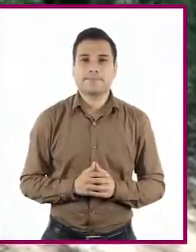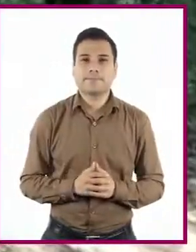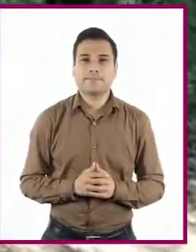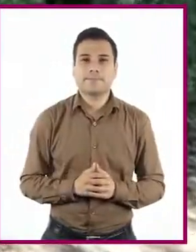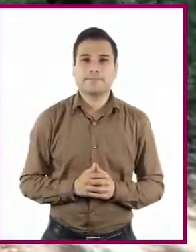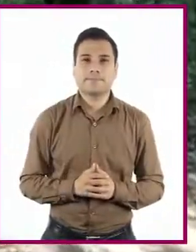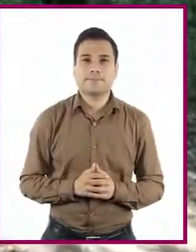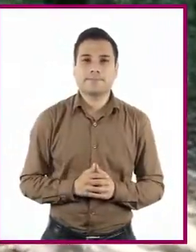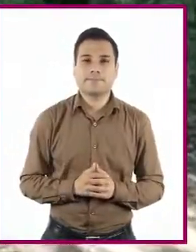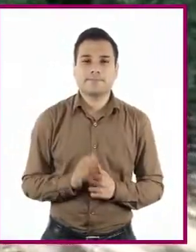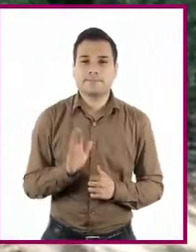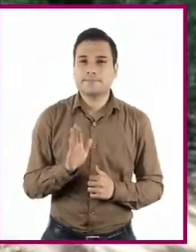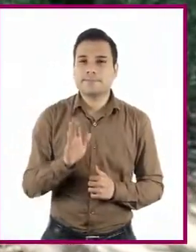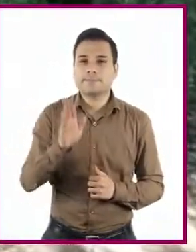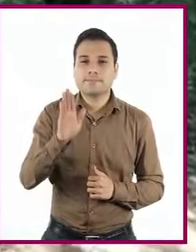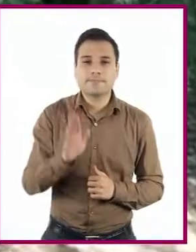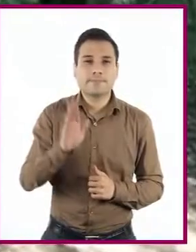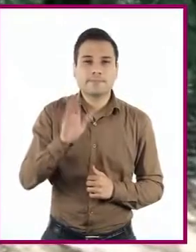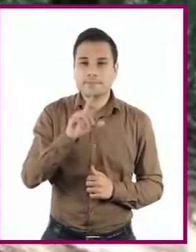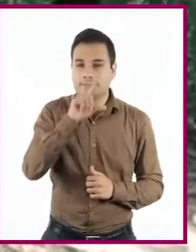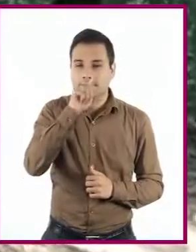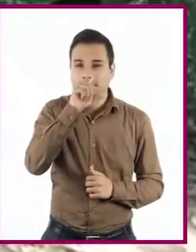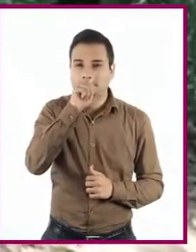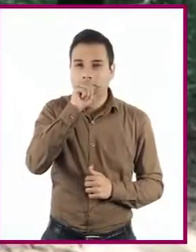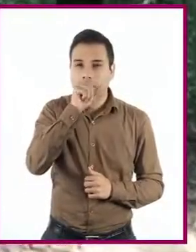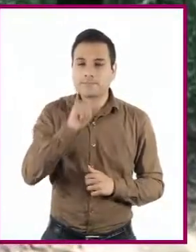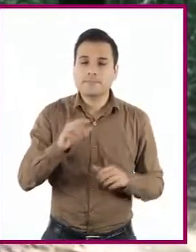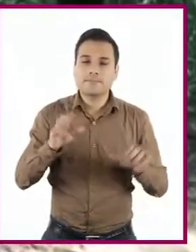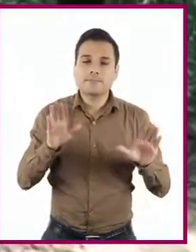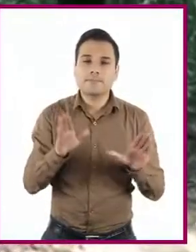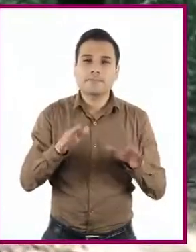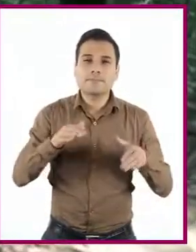Como un ave entre los árboles.